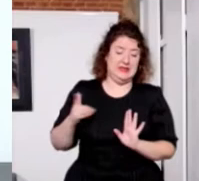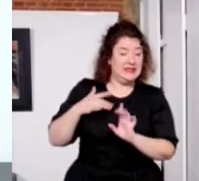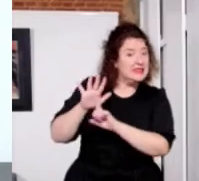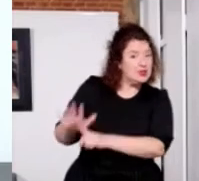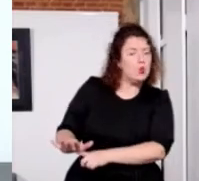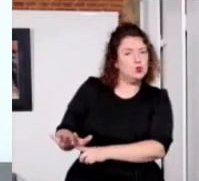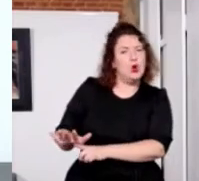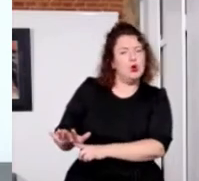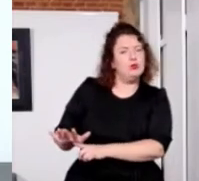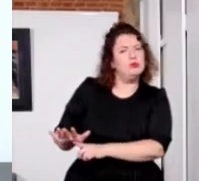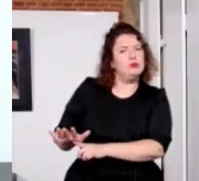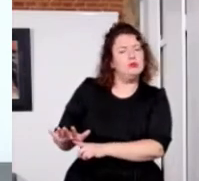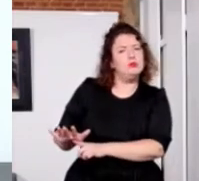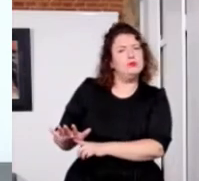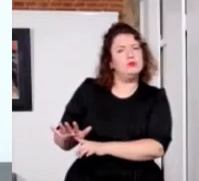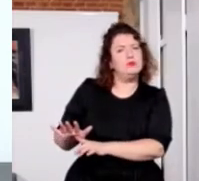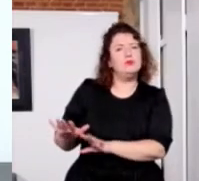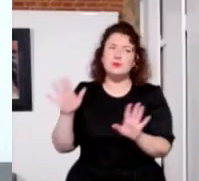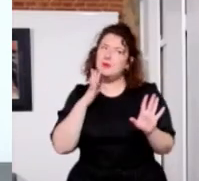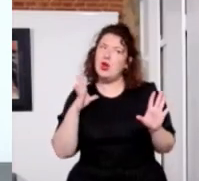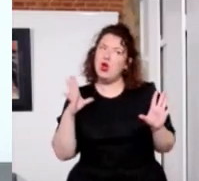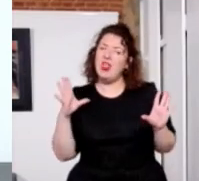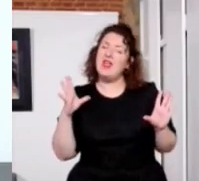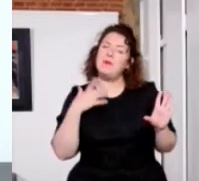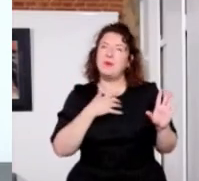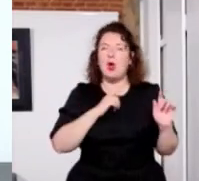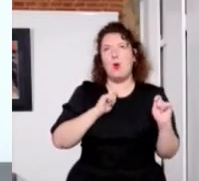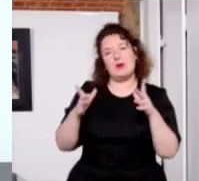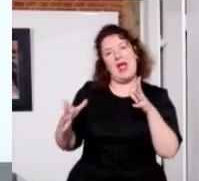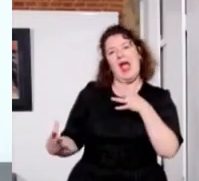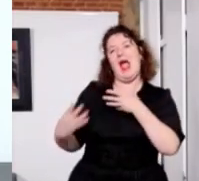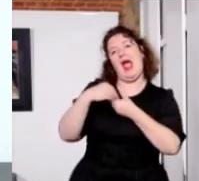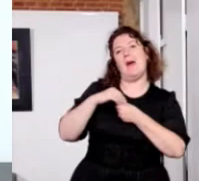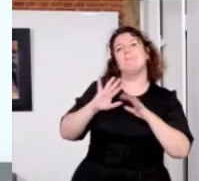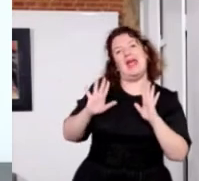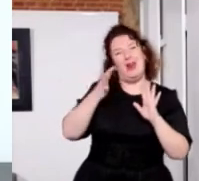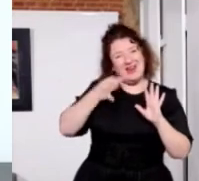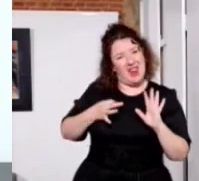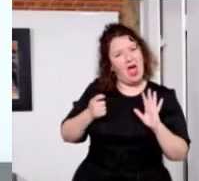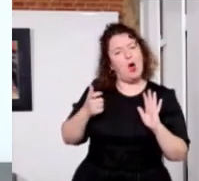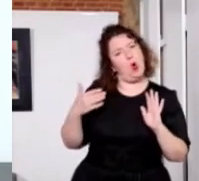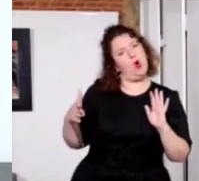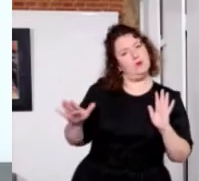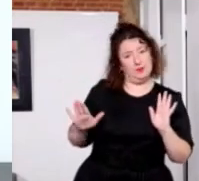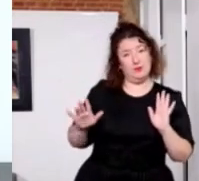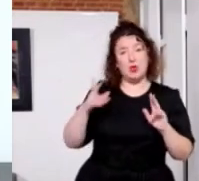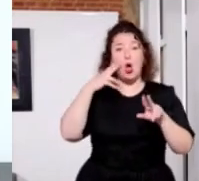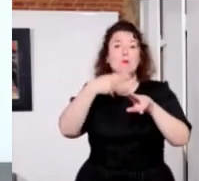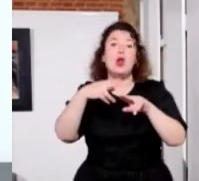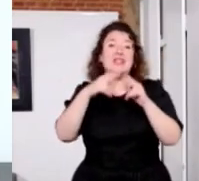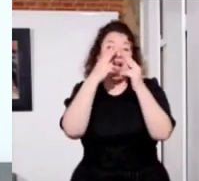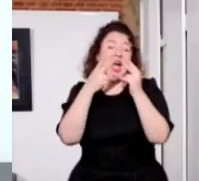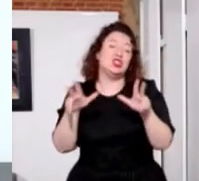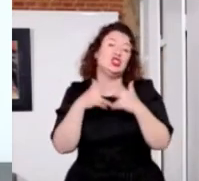Incluirlos en una especie de estar dentro estando fuera. Y las políticas sociales son un